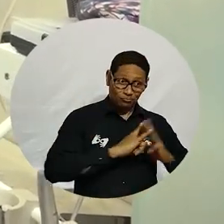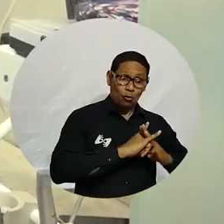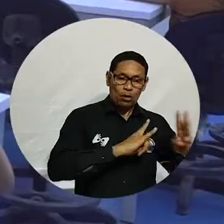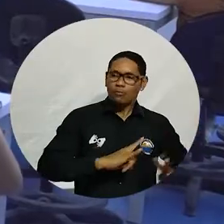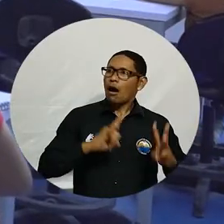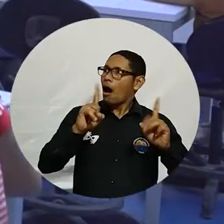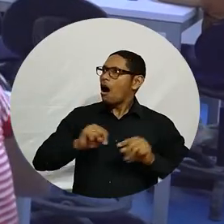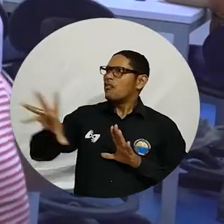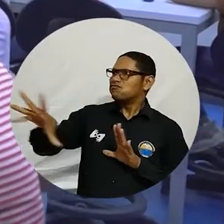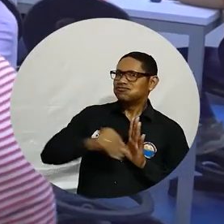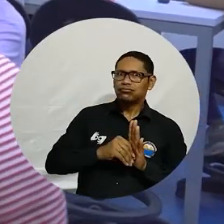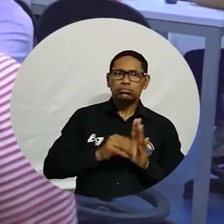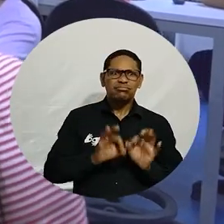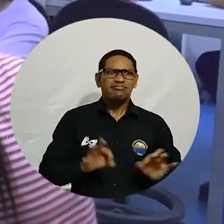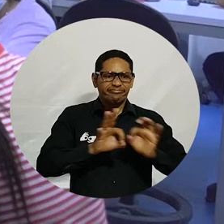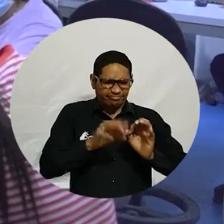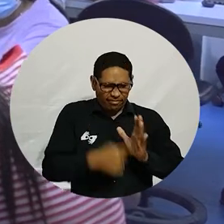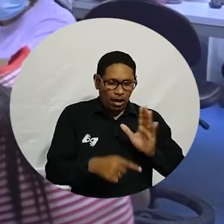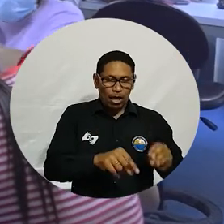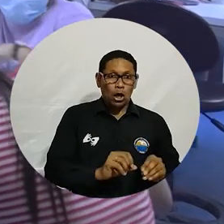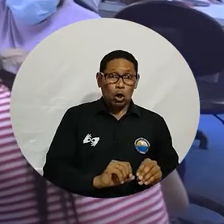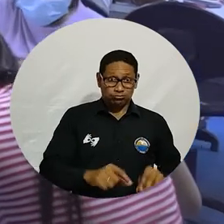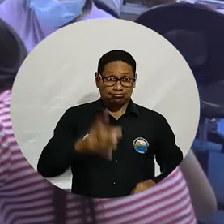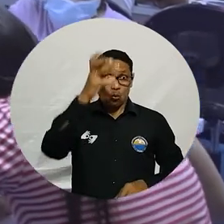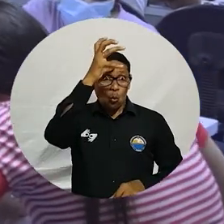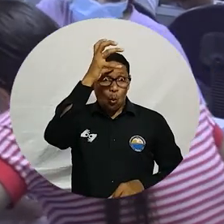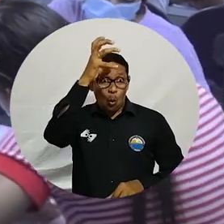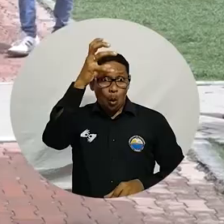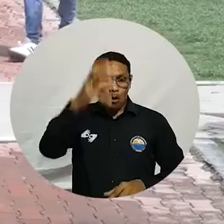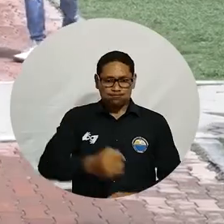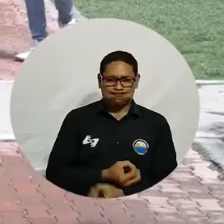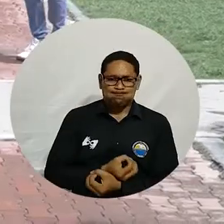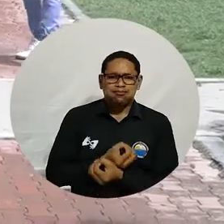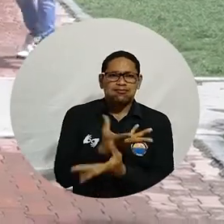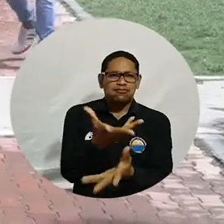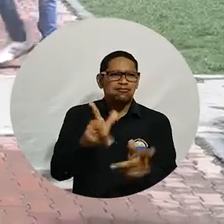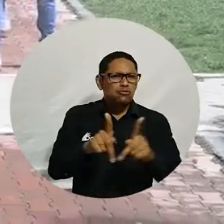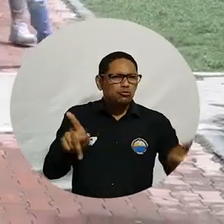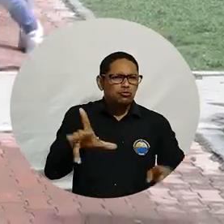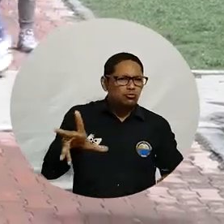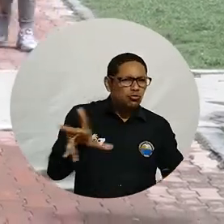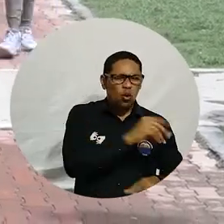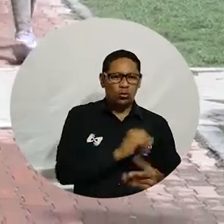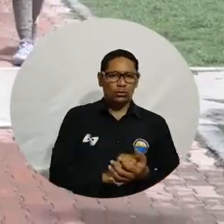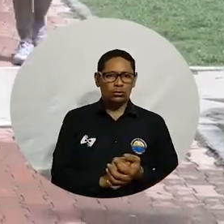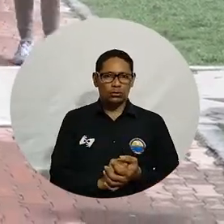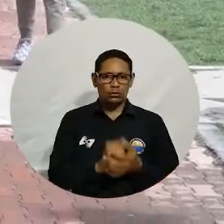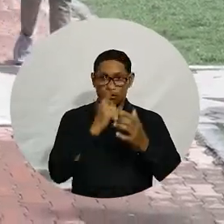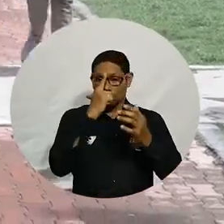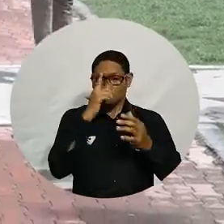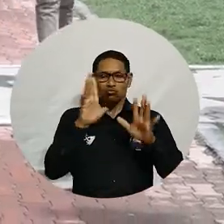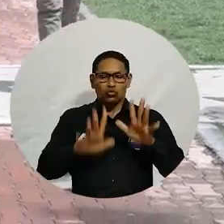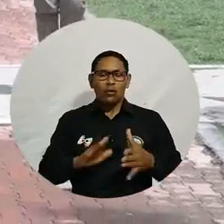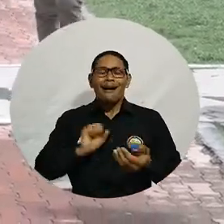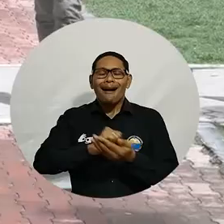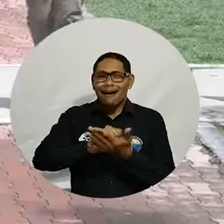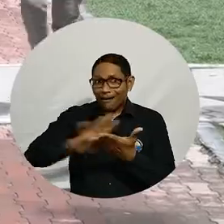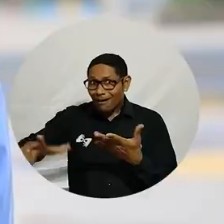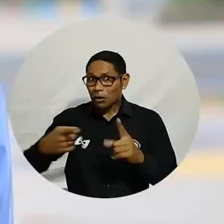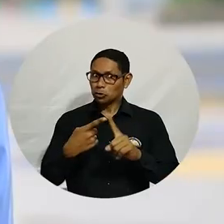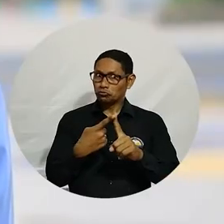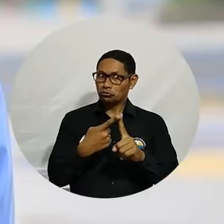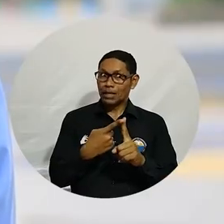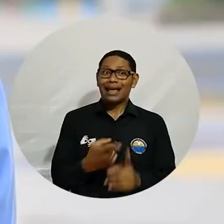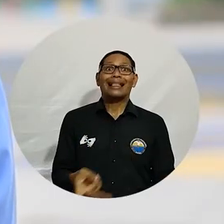este concepto, que es de facilitar que el conocimiento llegue a todas las personas, no solamente en acceso